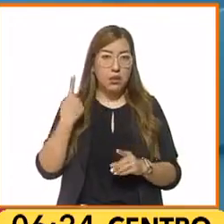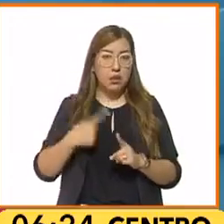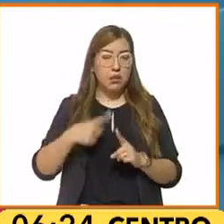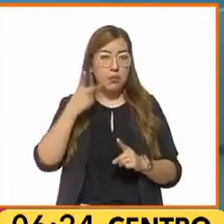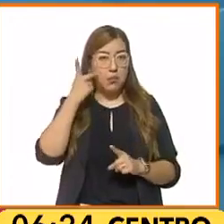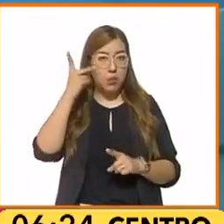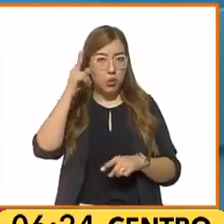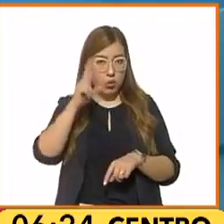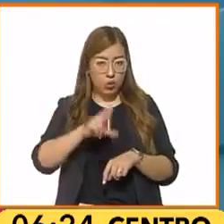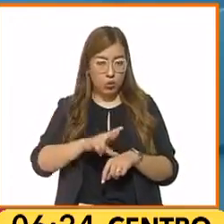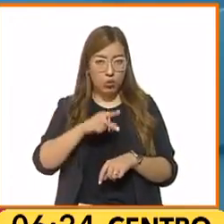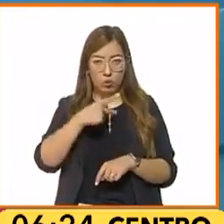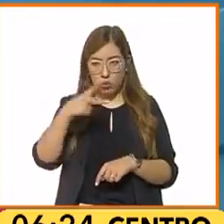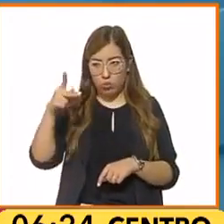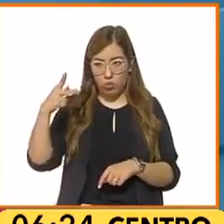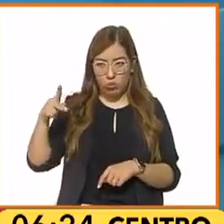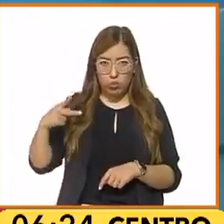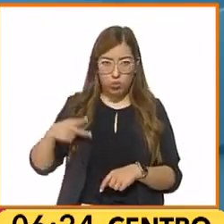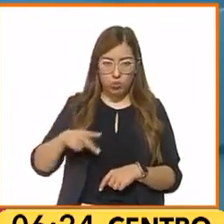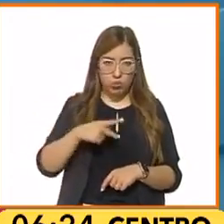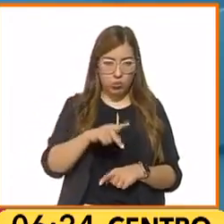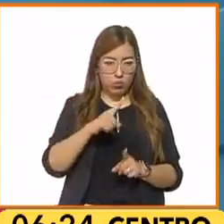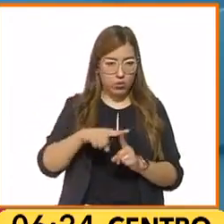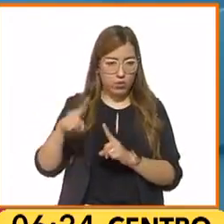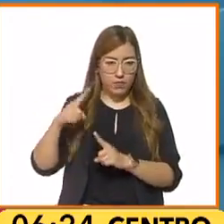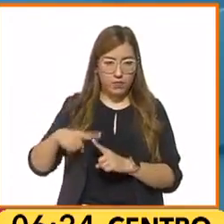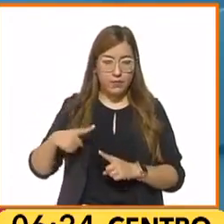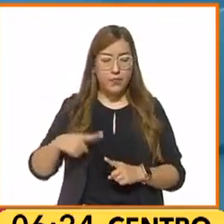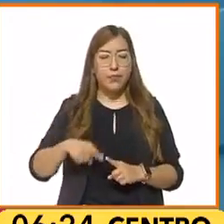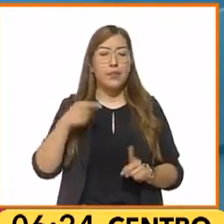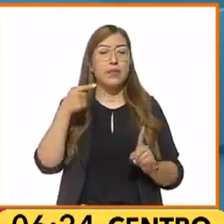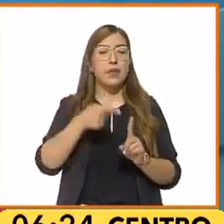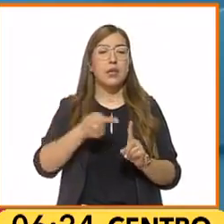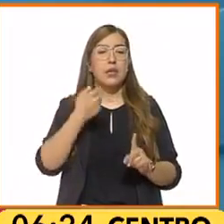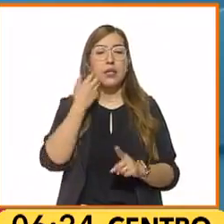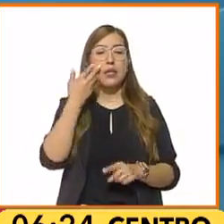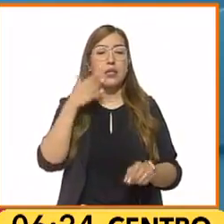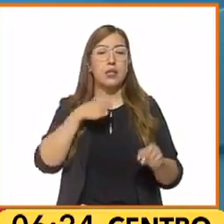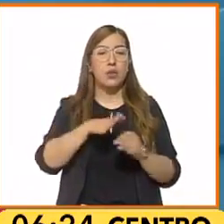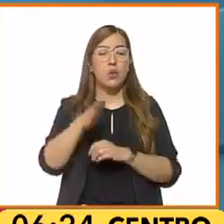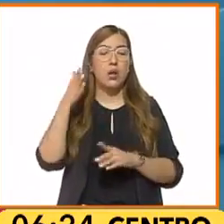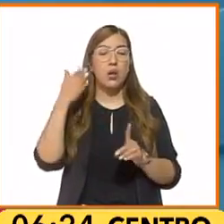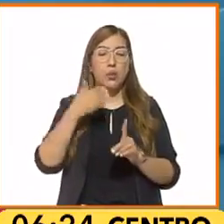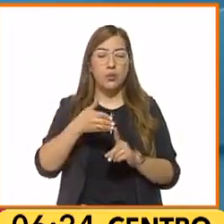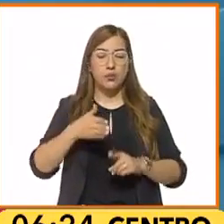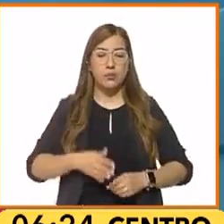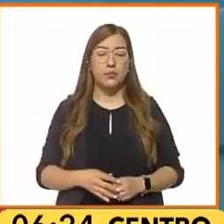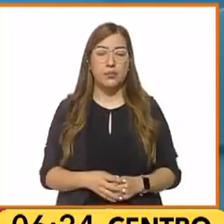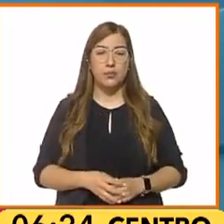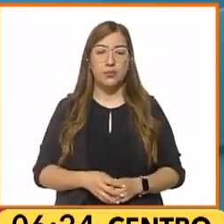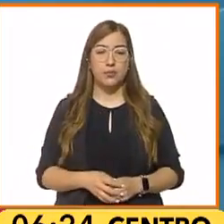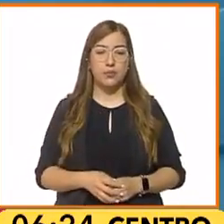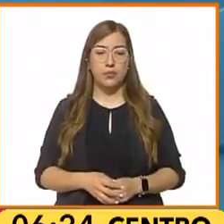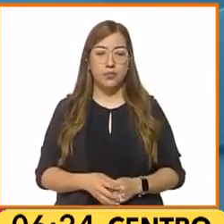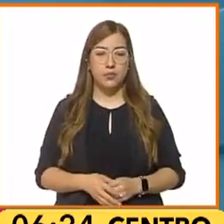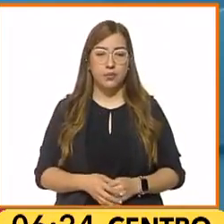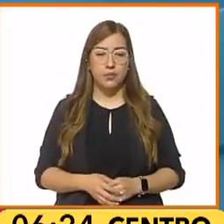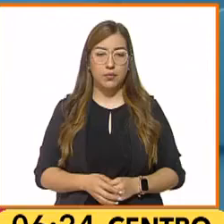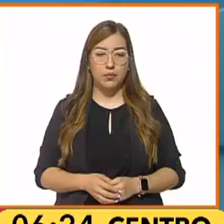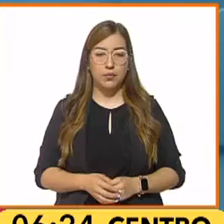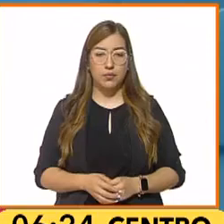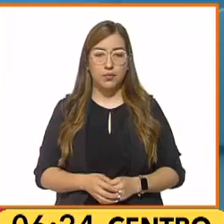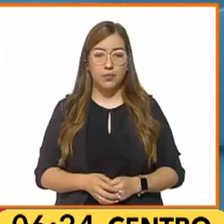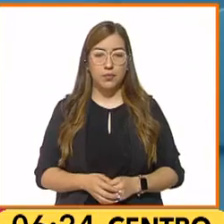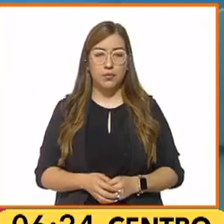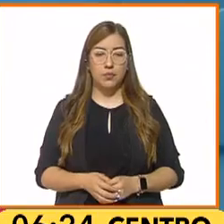estas entidades. Lo que se busca es que pues haya